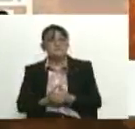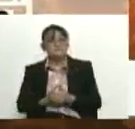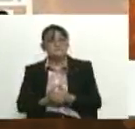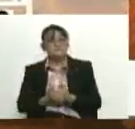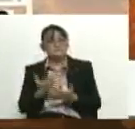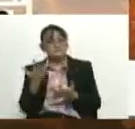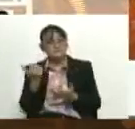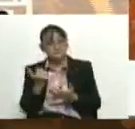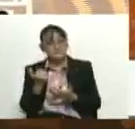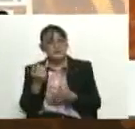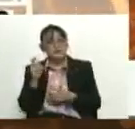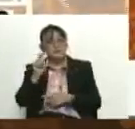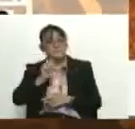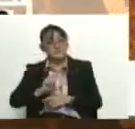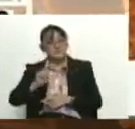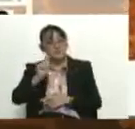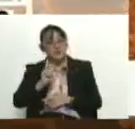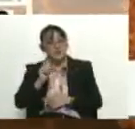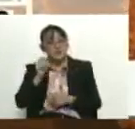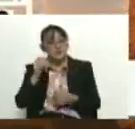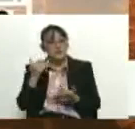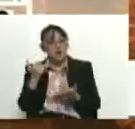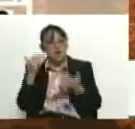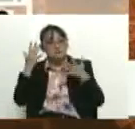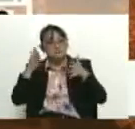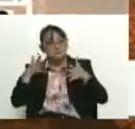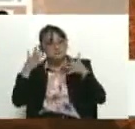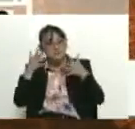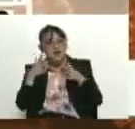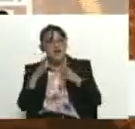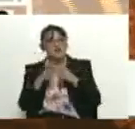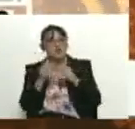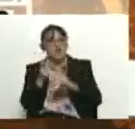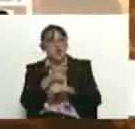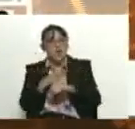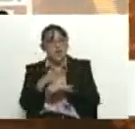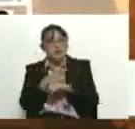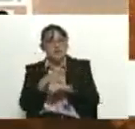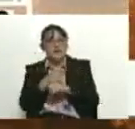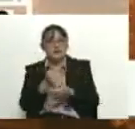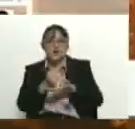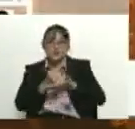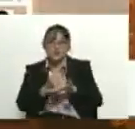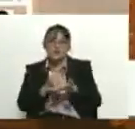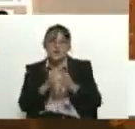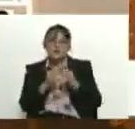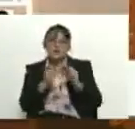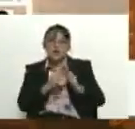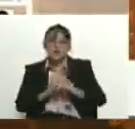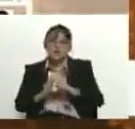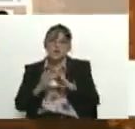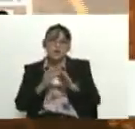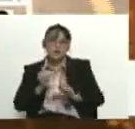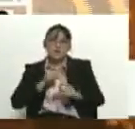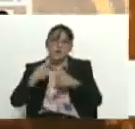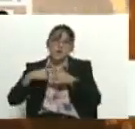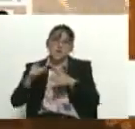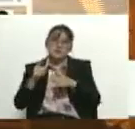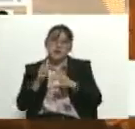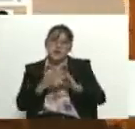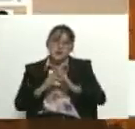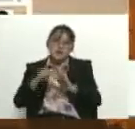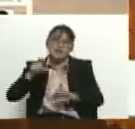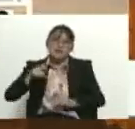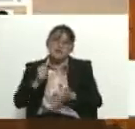necesidades ha dispuesto también las orientaciones a todo el gobierno para que ayudemos a estas comunidades y cualquier otras comunidades estamos muy alertas